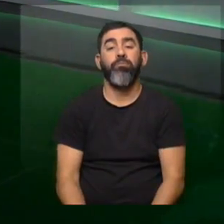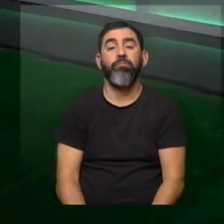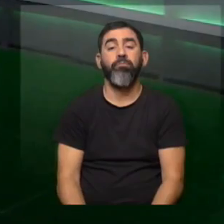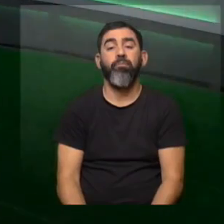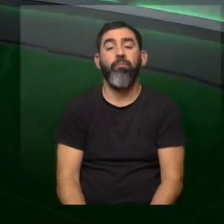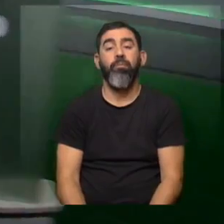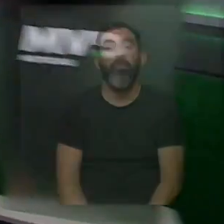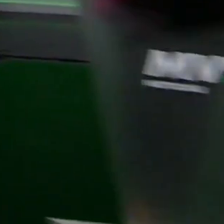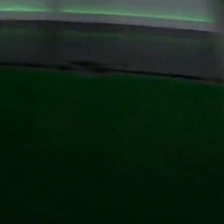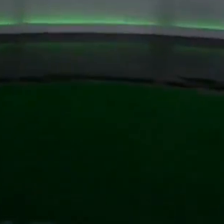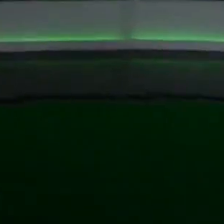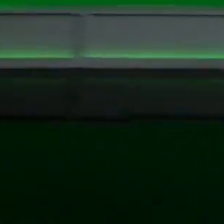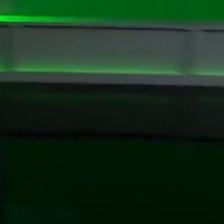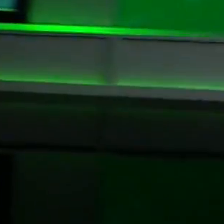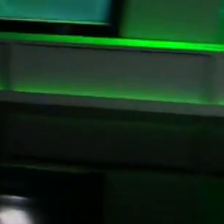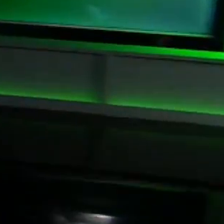Hasta luego